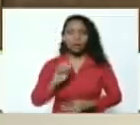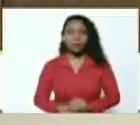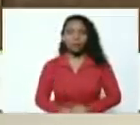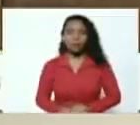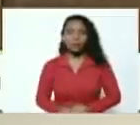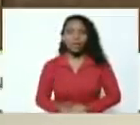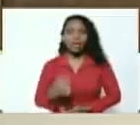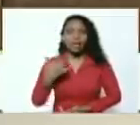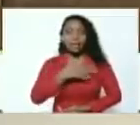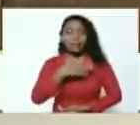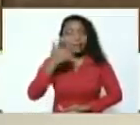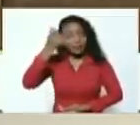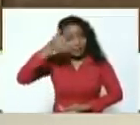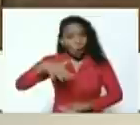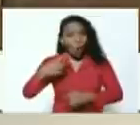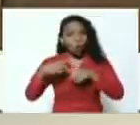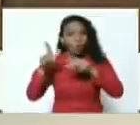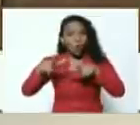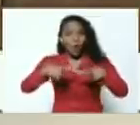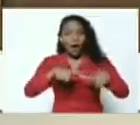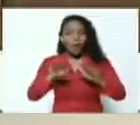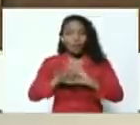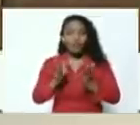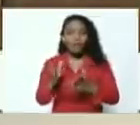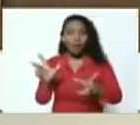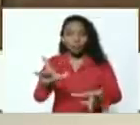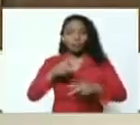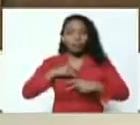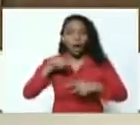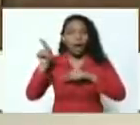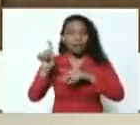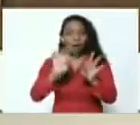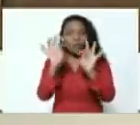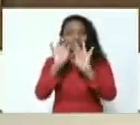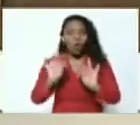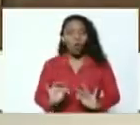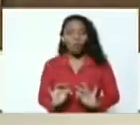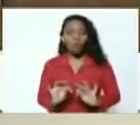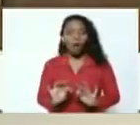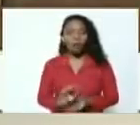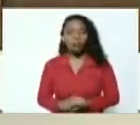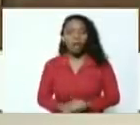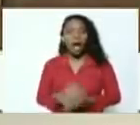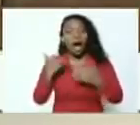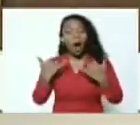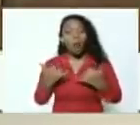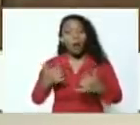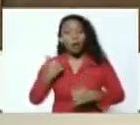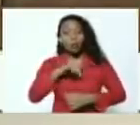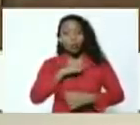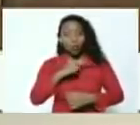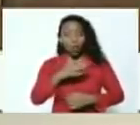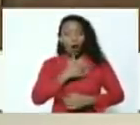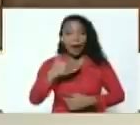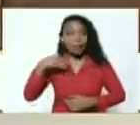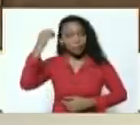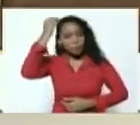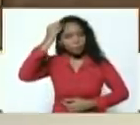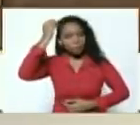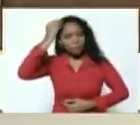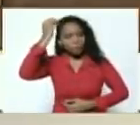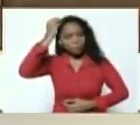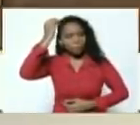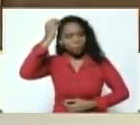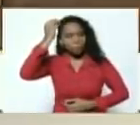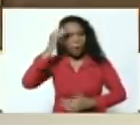Creo que en otros lugares del mundo también adoptaron este tipo de modalidad. Ahora nos estamos planteando,